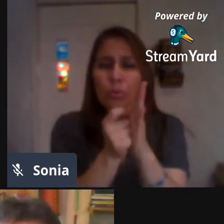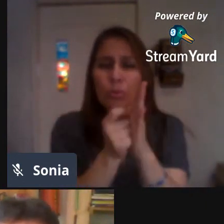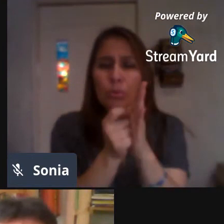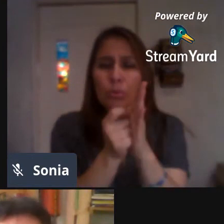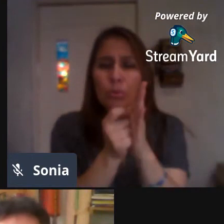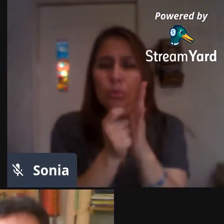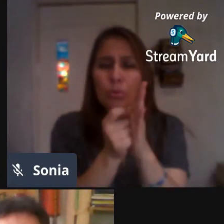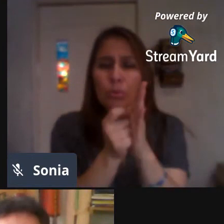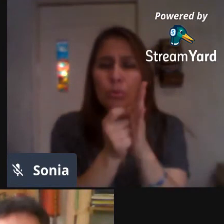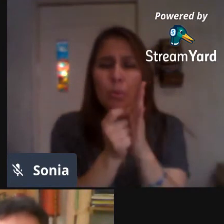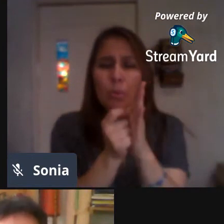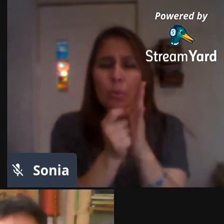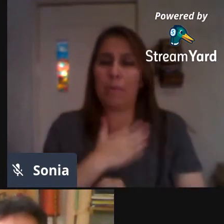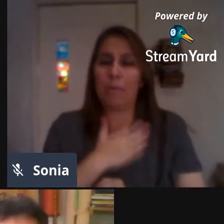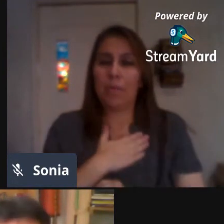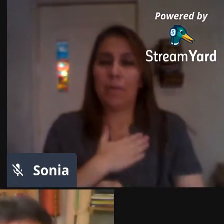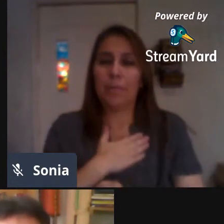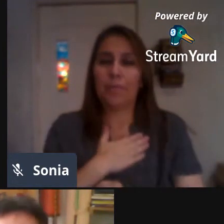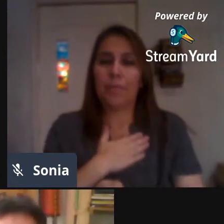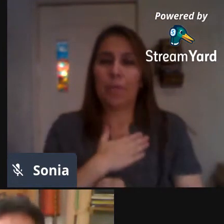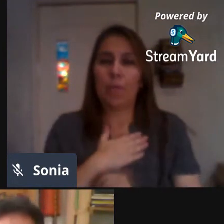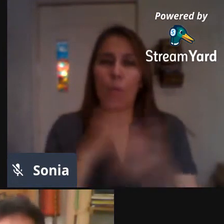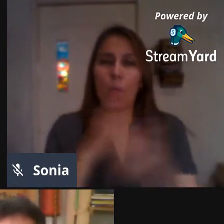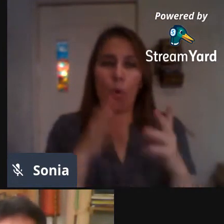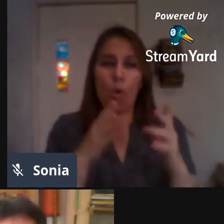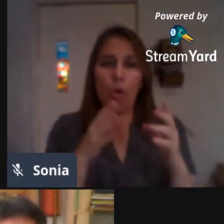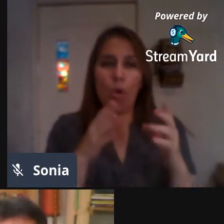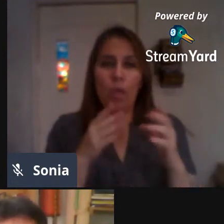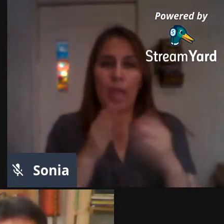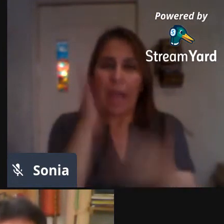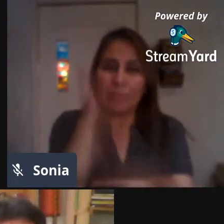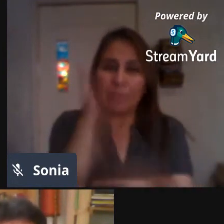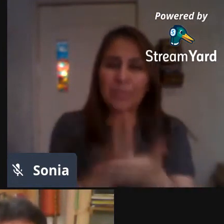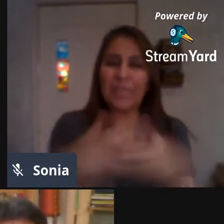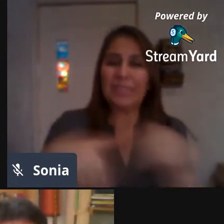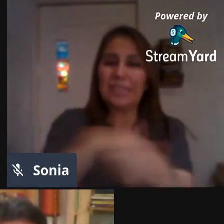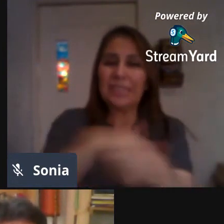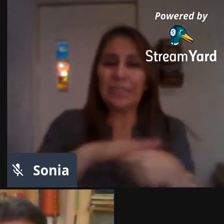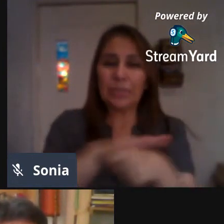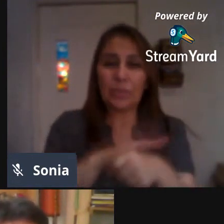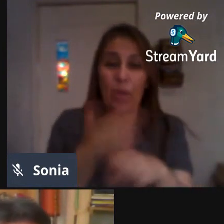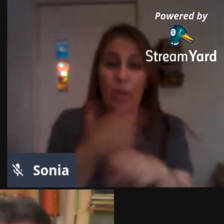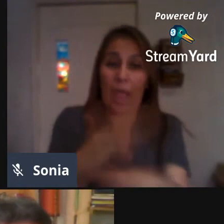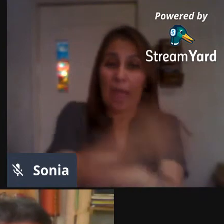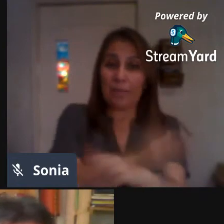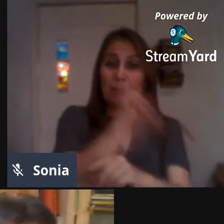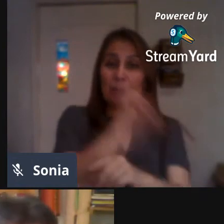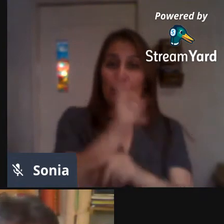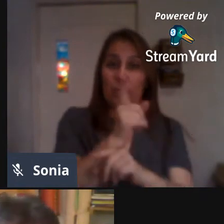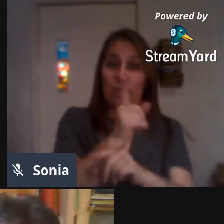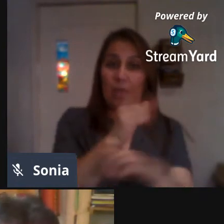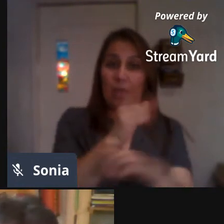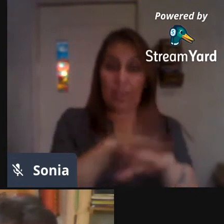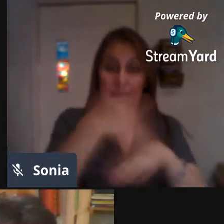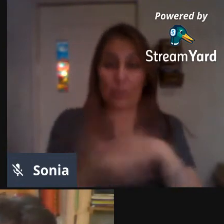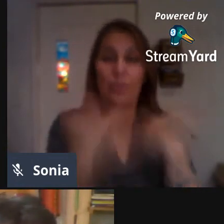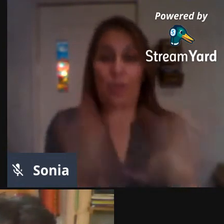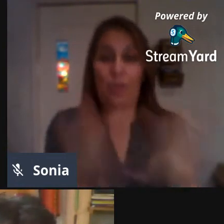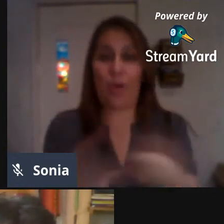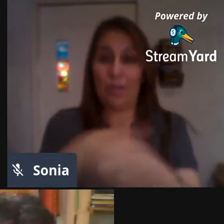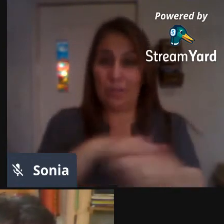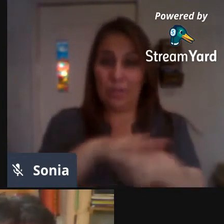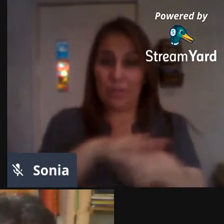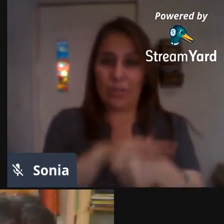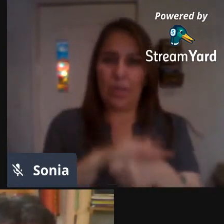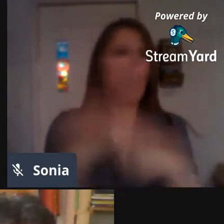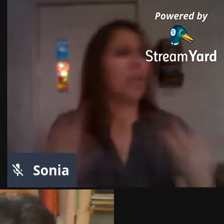la coyuntura política que tuvo prediciendo esta situación es decir era como tan corto mía entre